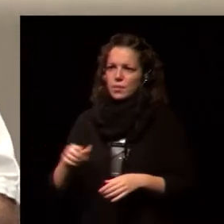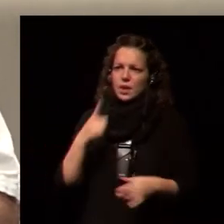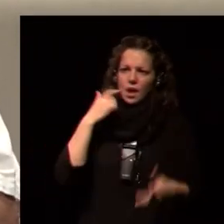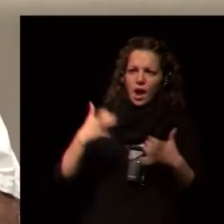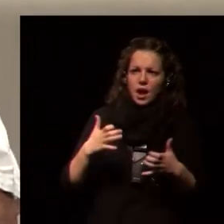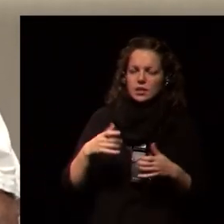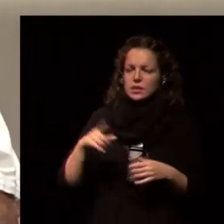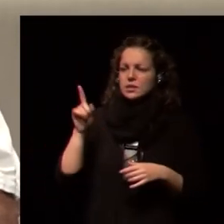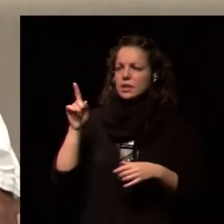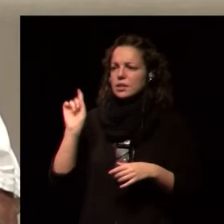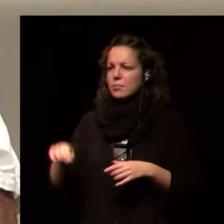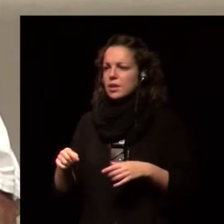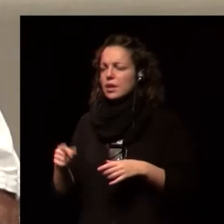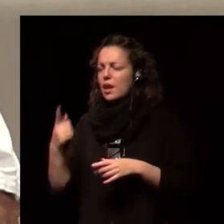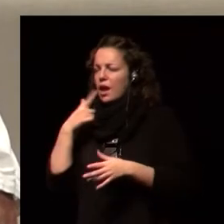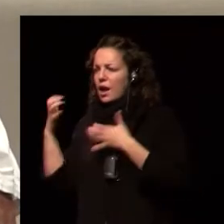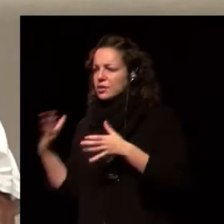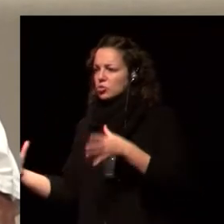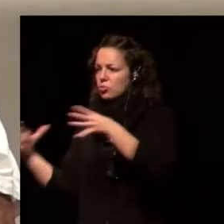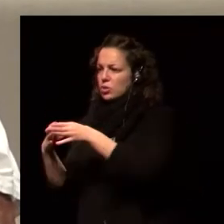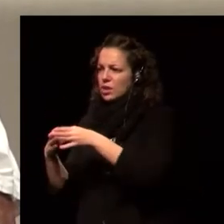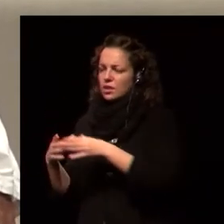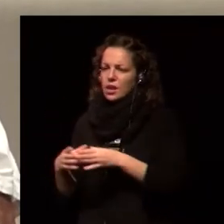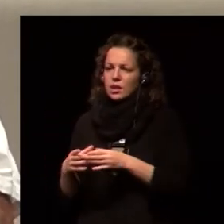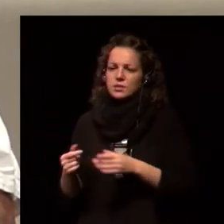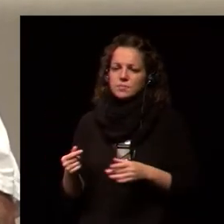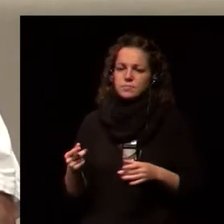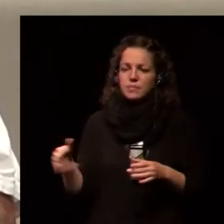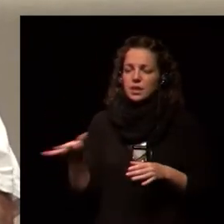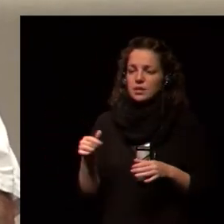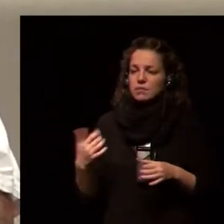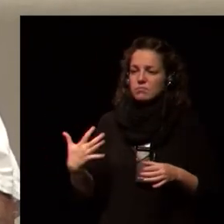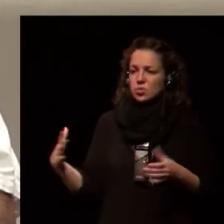artes comunitarias, encajan en este campo minado.